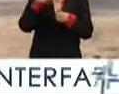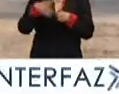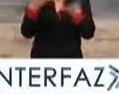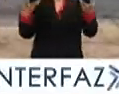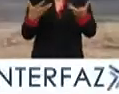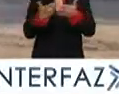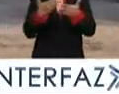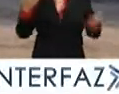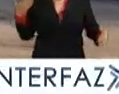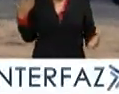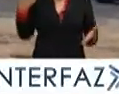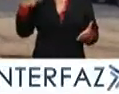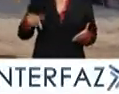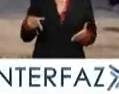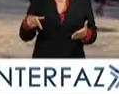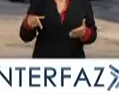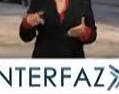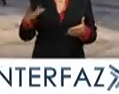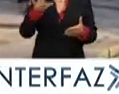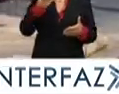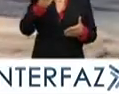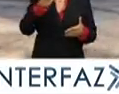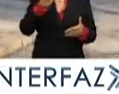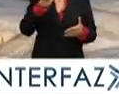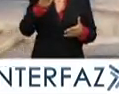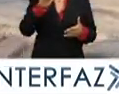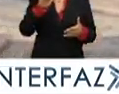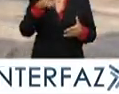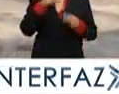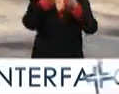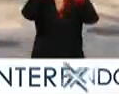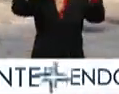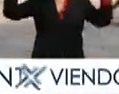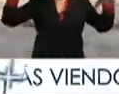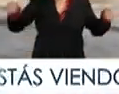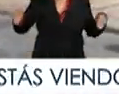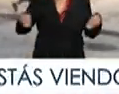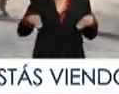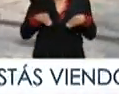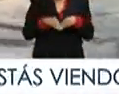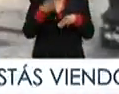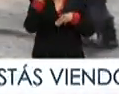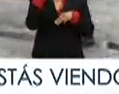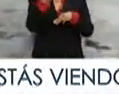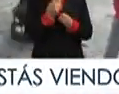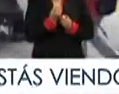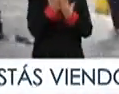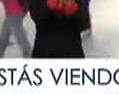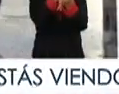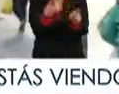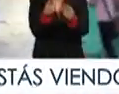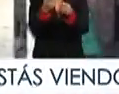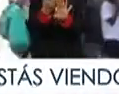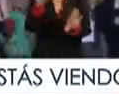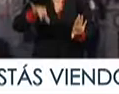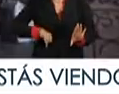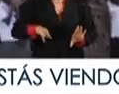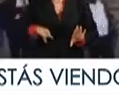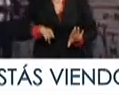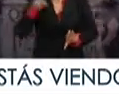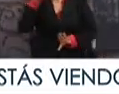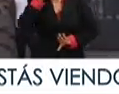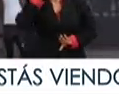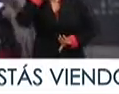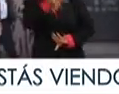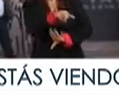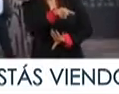llevaron a cabo en estos 50 metros cuadrados tres expresiones musicales muy interesantes. Ahí donde